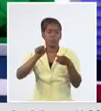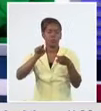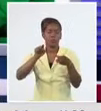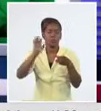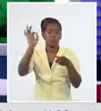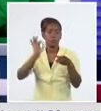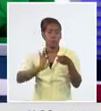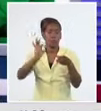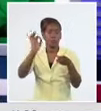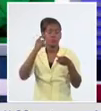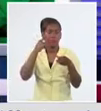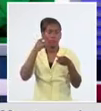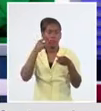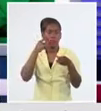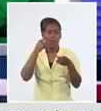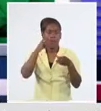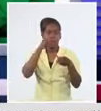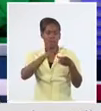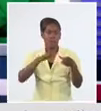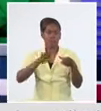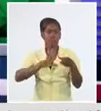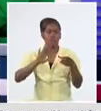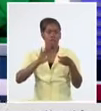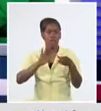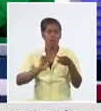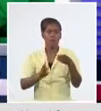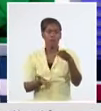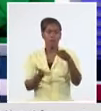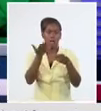de manera satisfactoria. En este minuto,